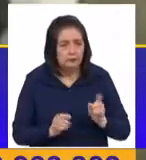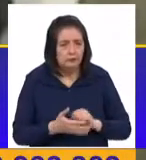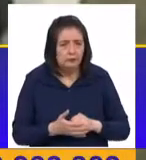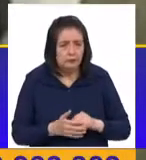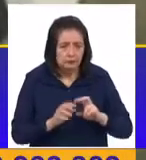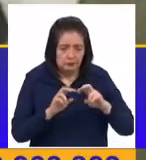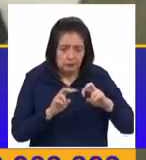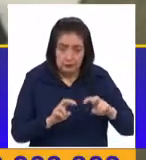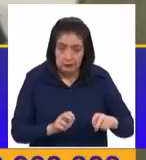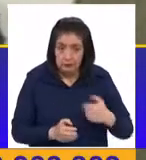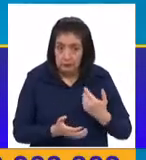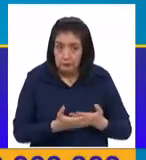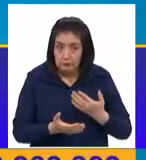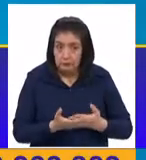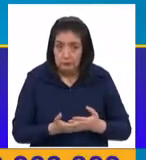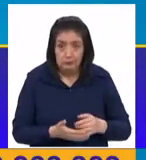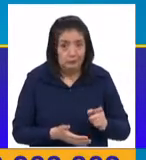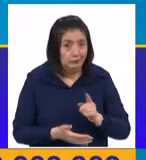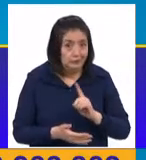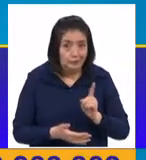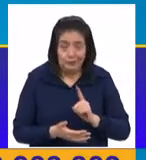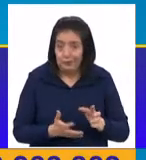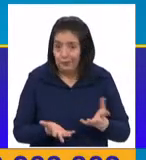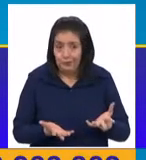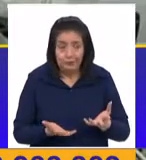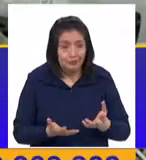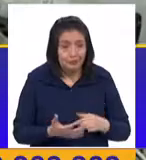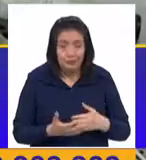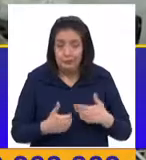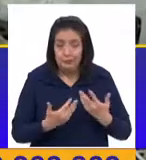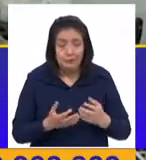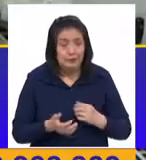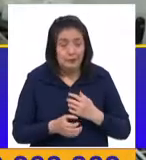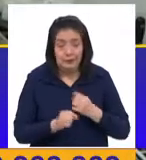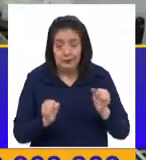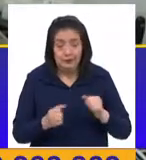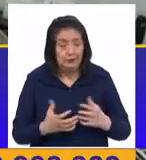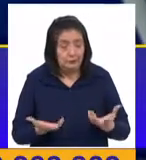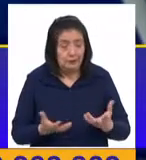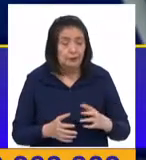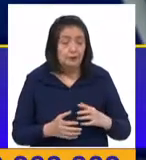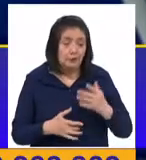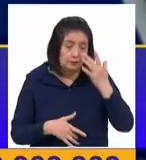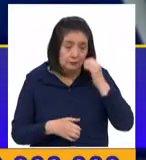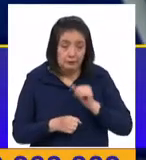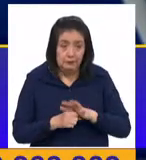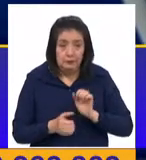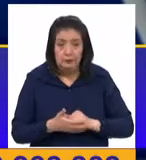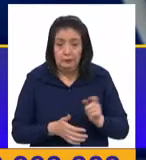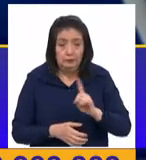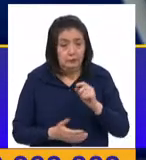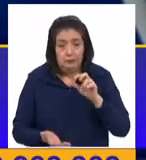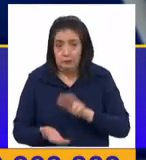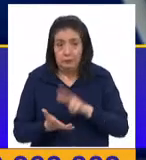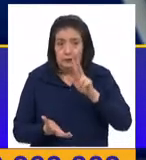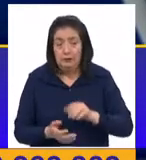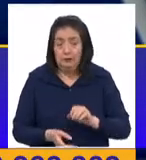los estudios comprobaron su escasa eficacia contra la enfermedad, que tampoco había sido aprobada por la